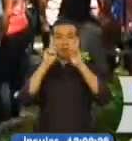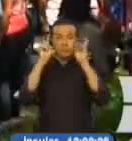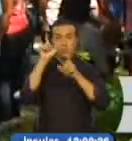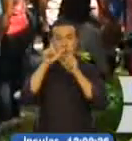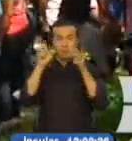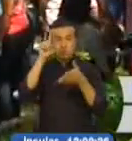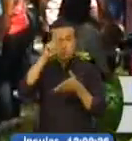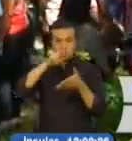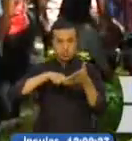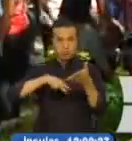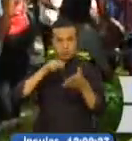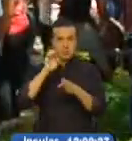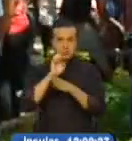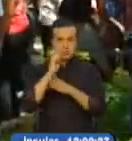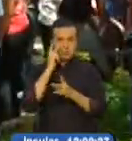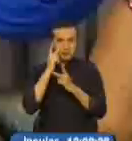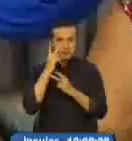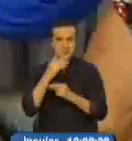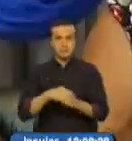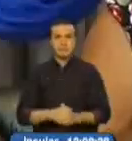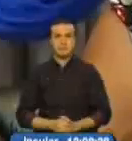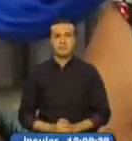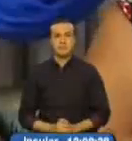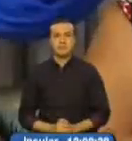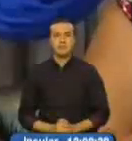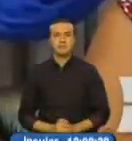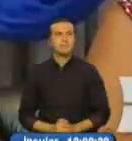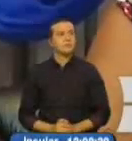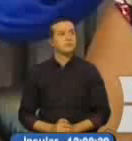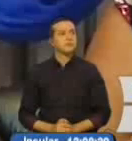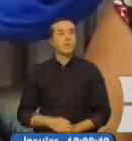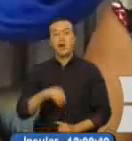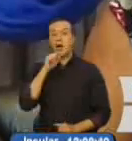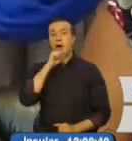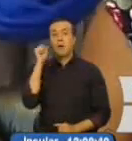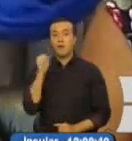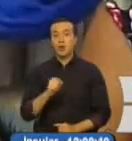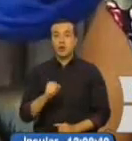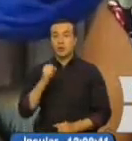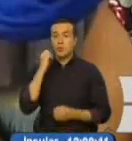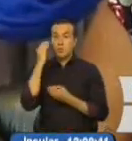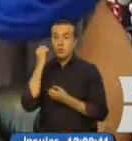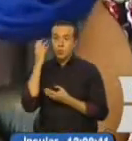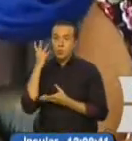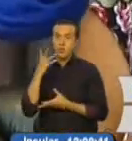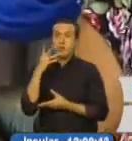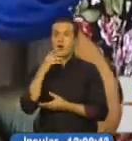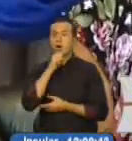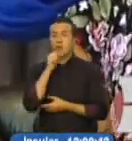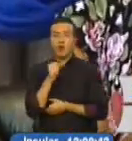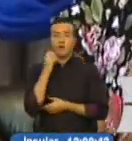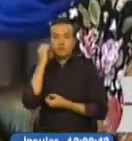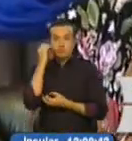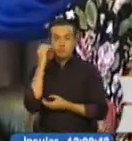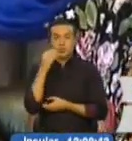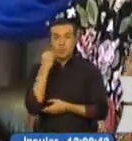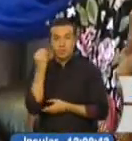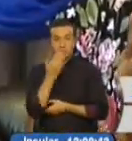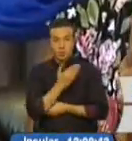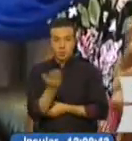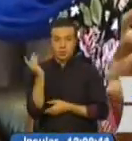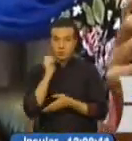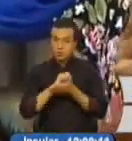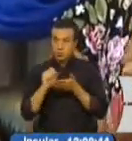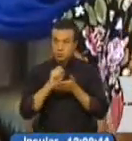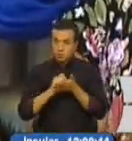lectores ecuatorianos. Las abuelas y los abuelos empezaron a contar estas historias. Los chicos